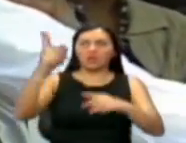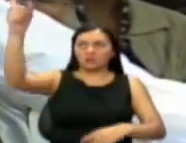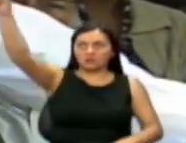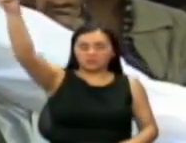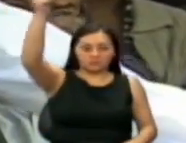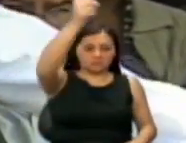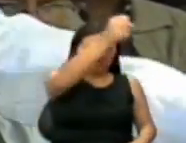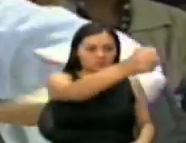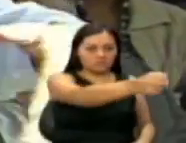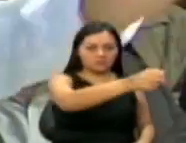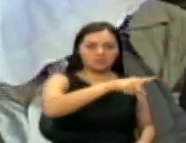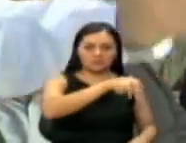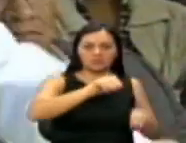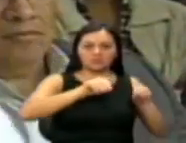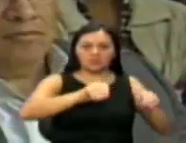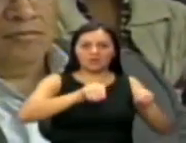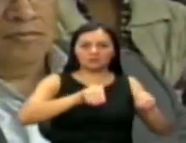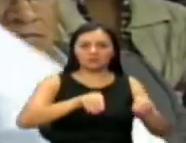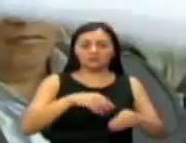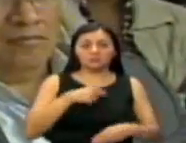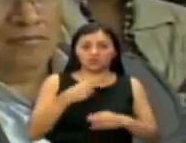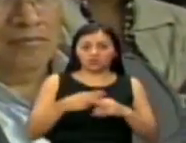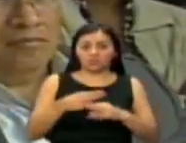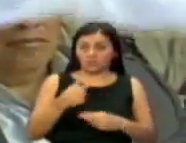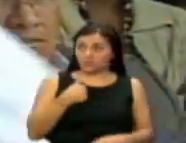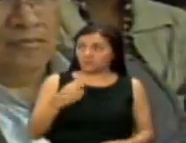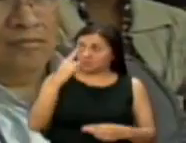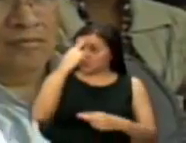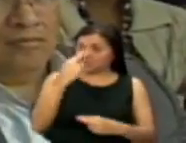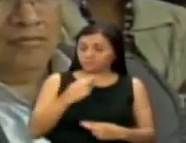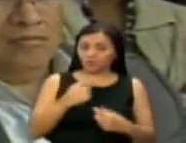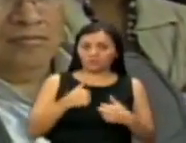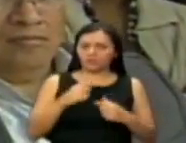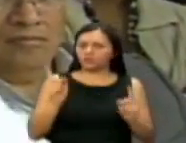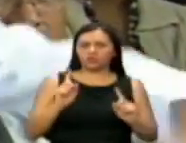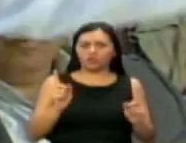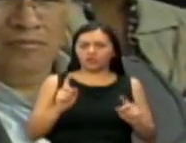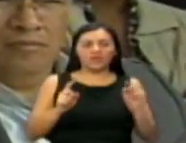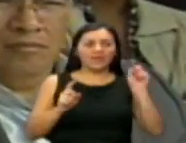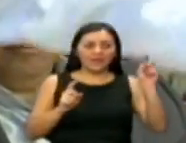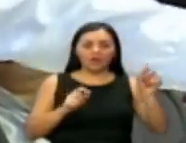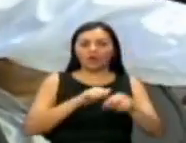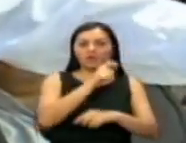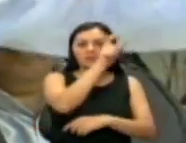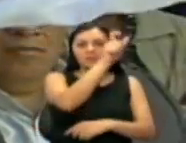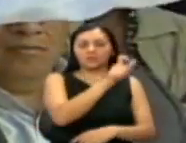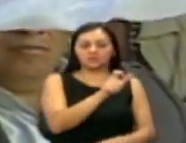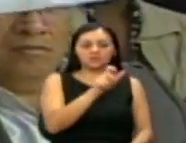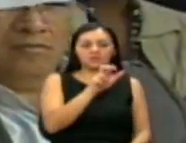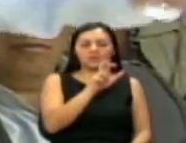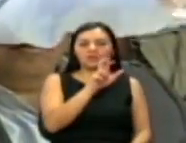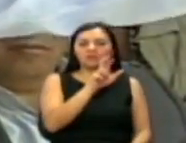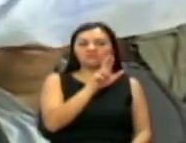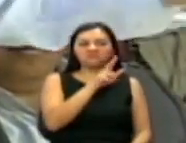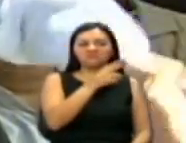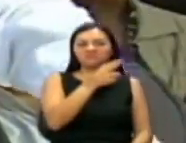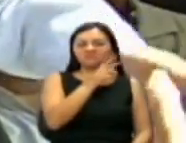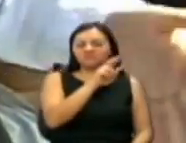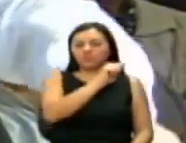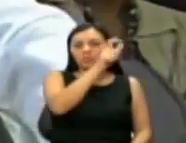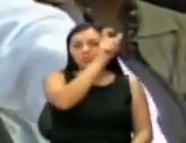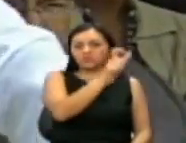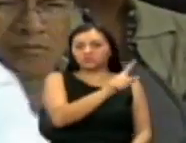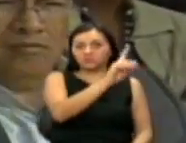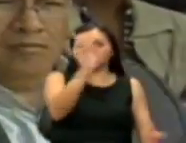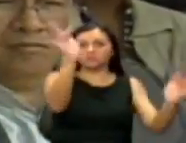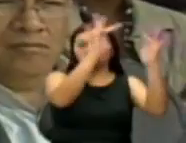por simplemente llamarse, en este caso, René Ramírez. Es porque existe un Ares Rosaki que convive con Caltech y que realmente puede traer una persona